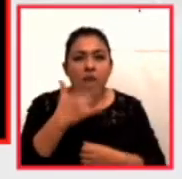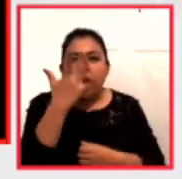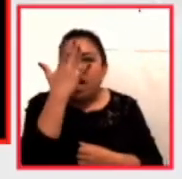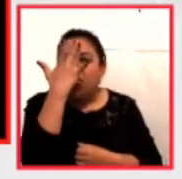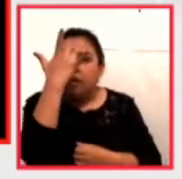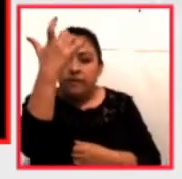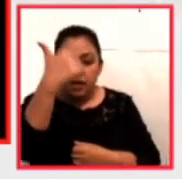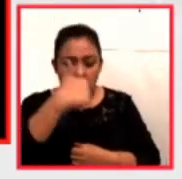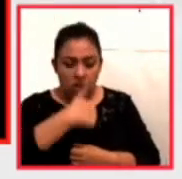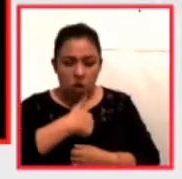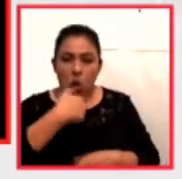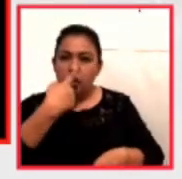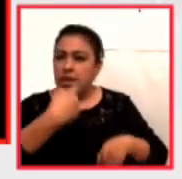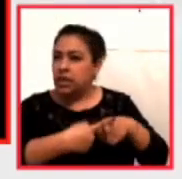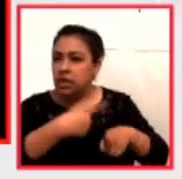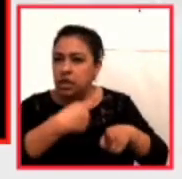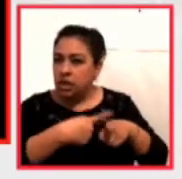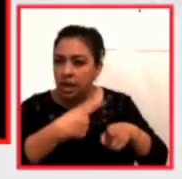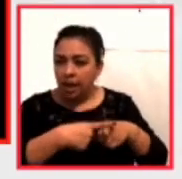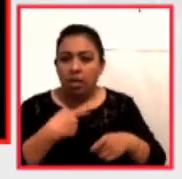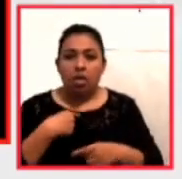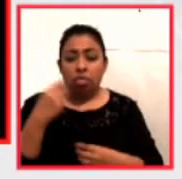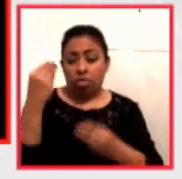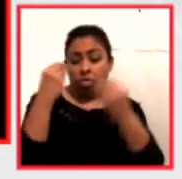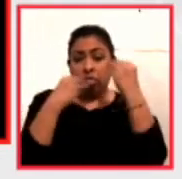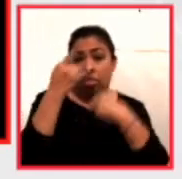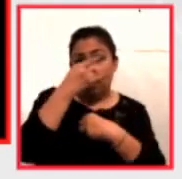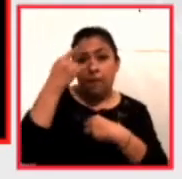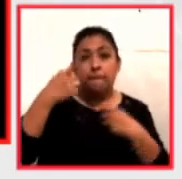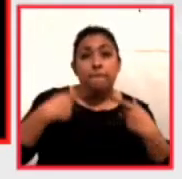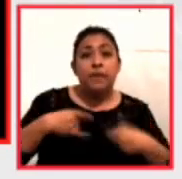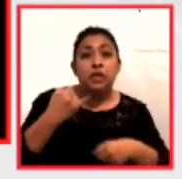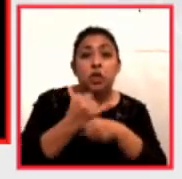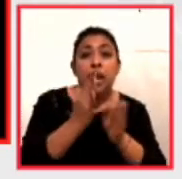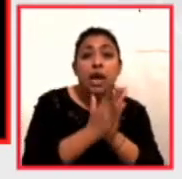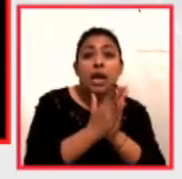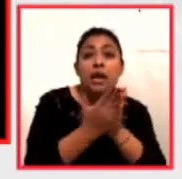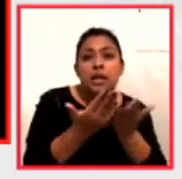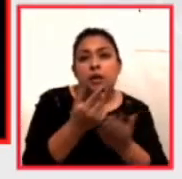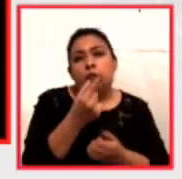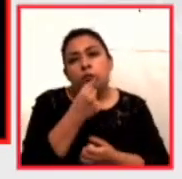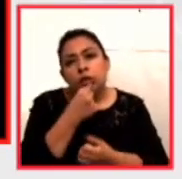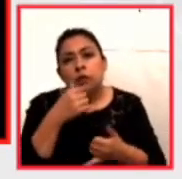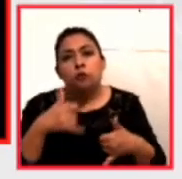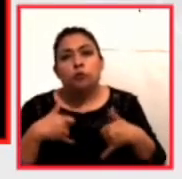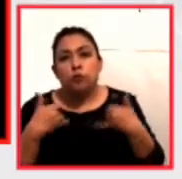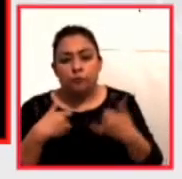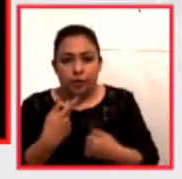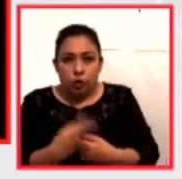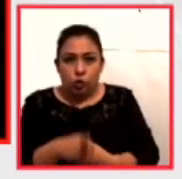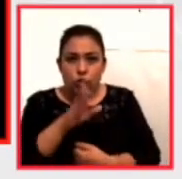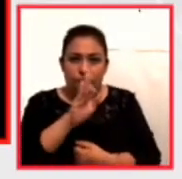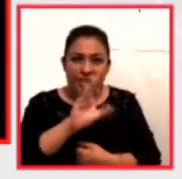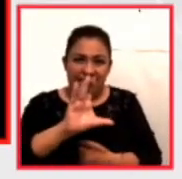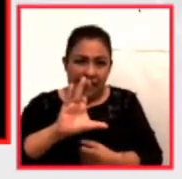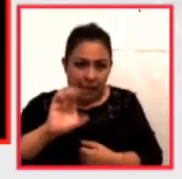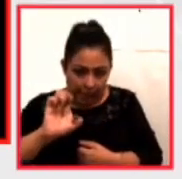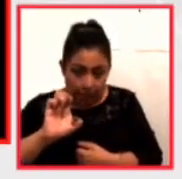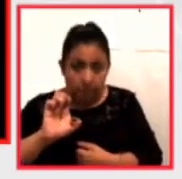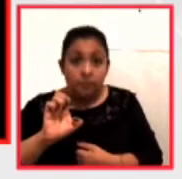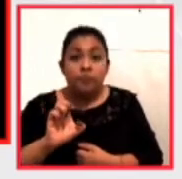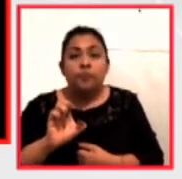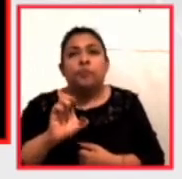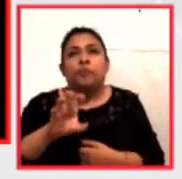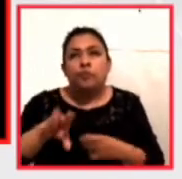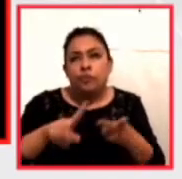soy. Se trata de disfrazarse de personajes de libros infantiles o juveniles del Fondo de Cultura Económica, uno más